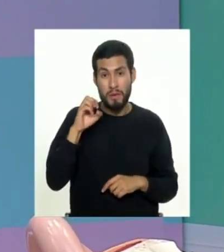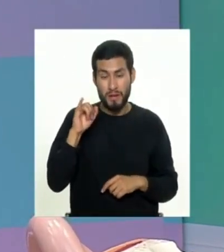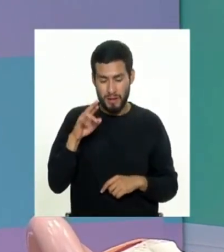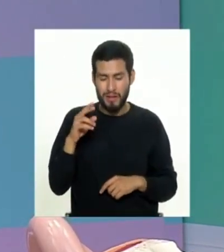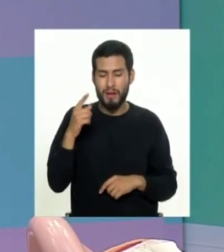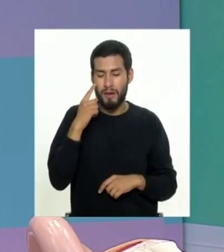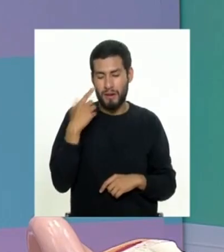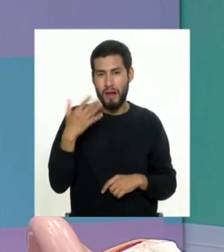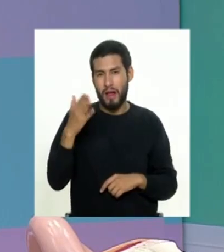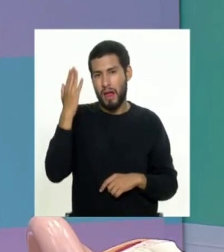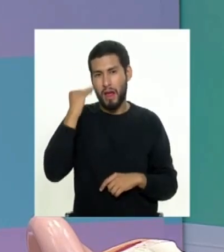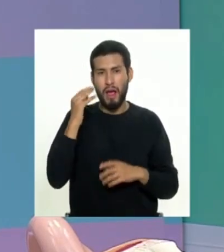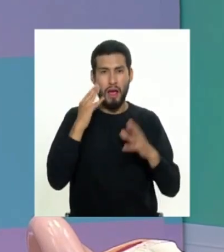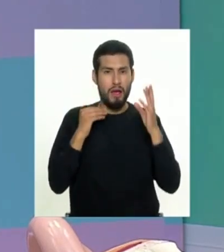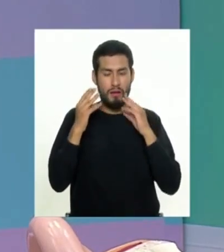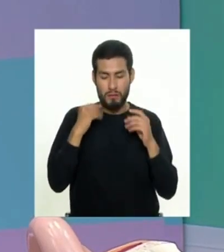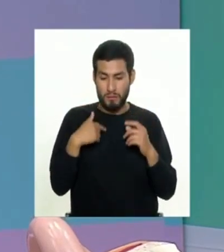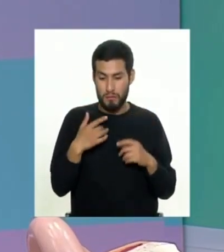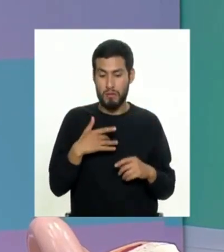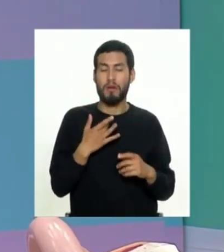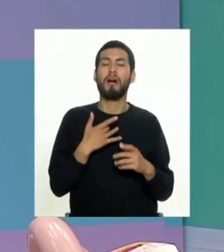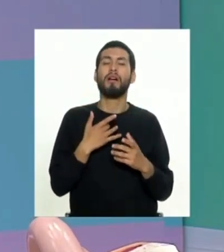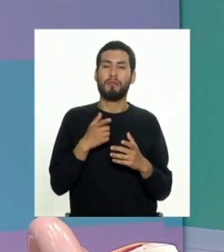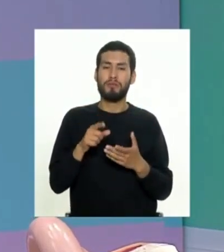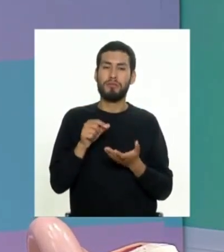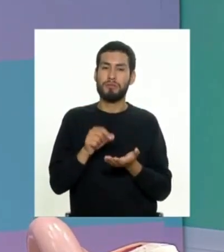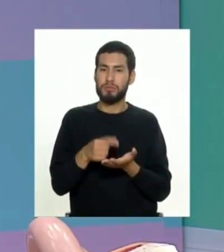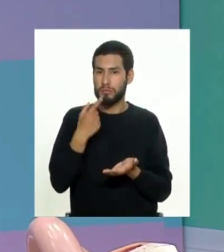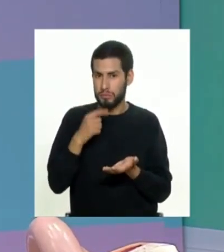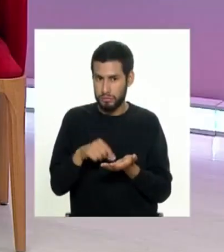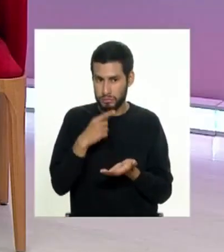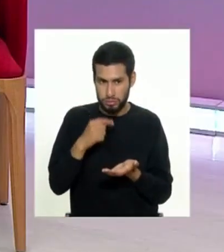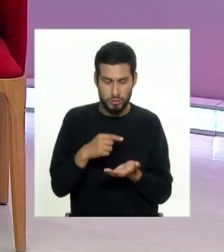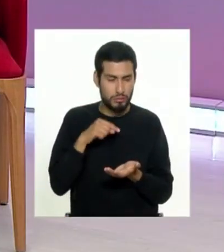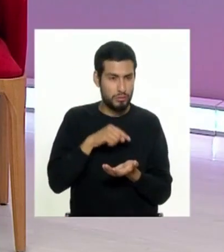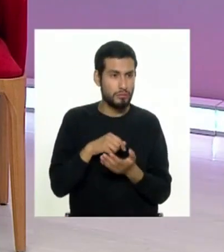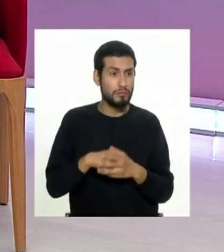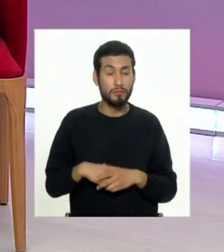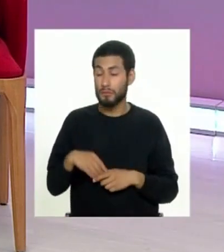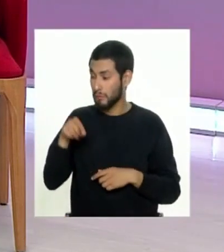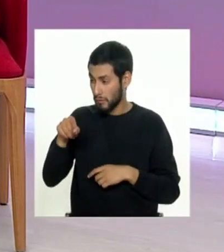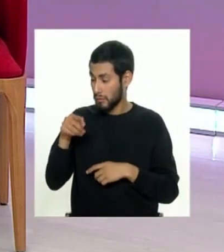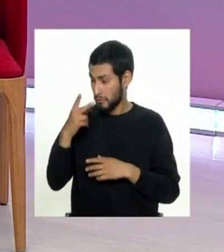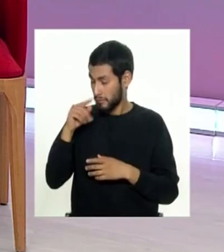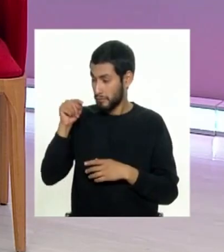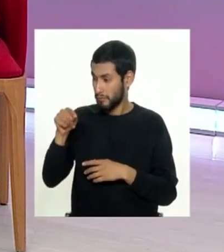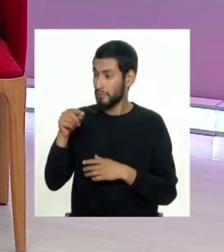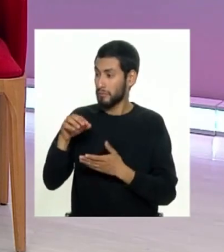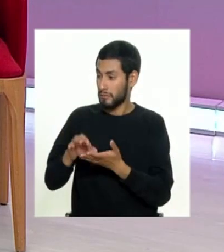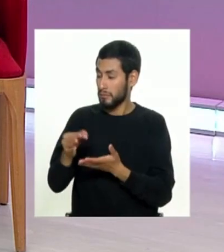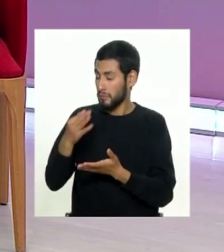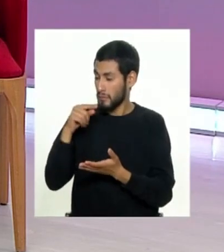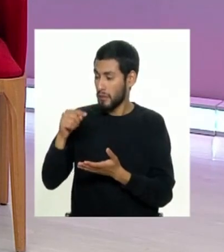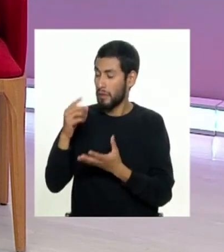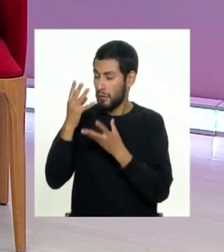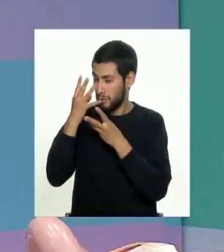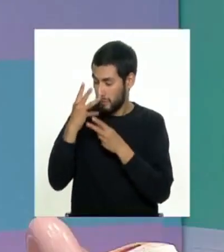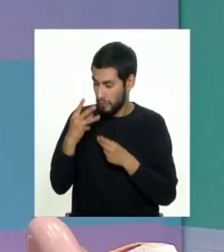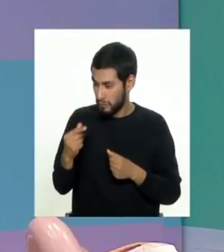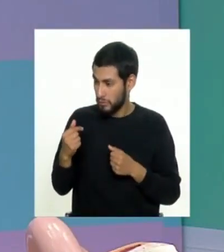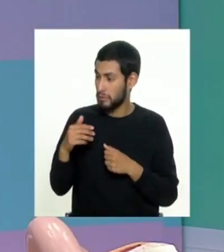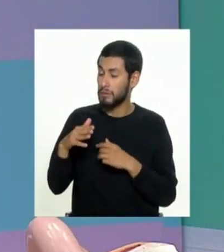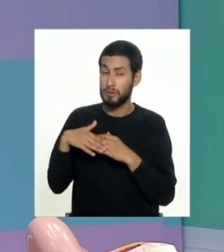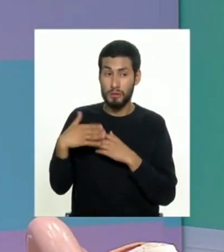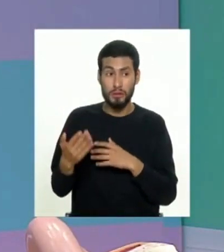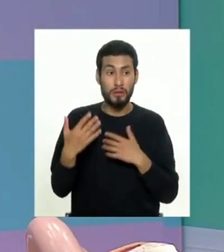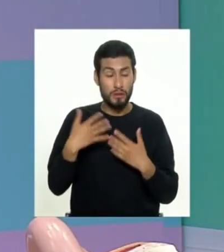conoce de tiempo, entonces comienza a tomar su medicamento sedante. Ese es el mismo, sedante. Sedante, una vez que